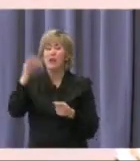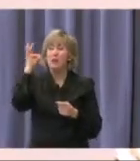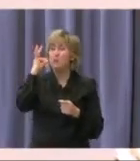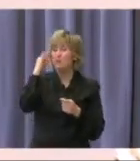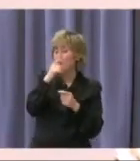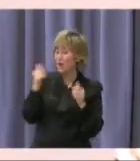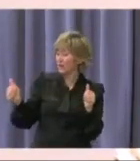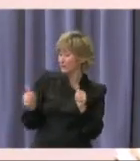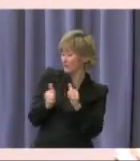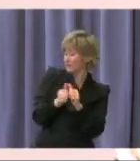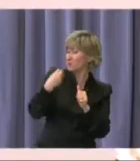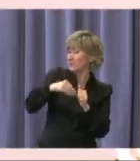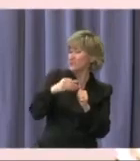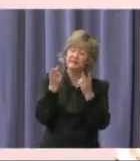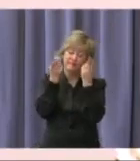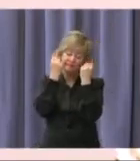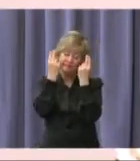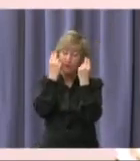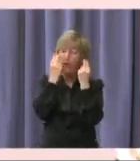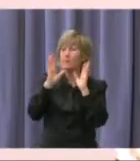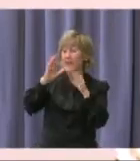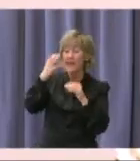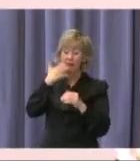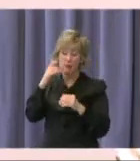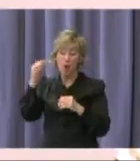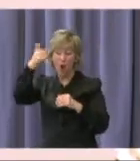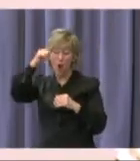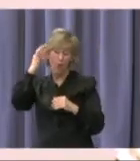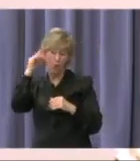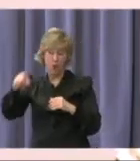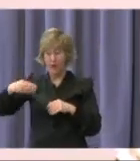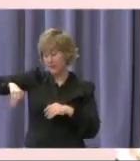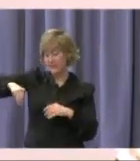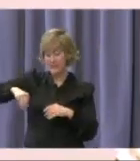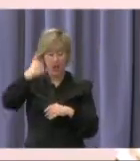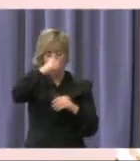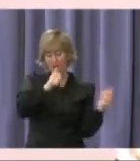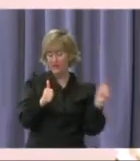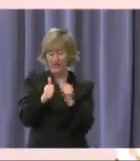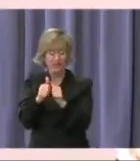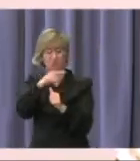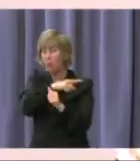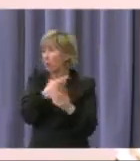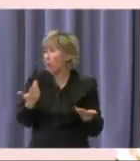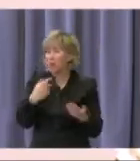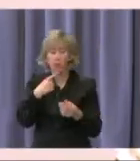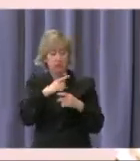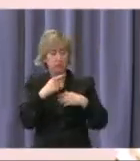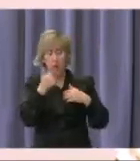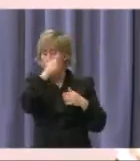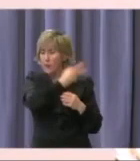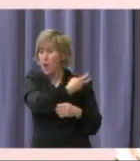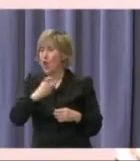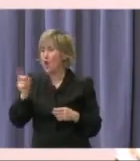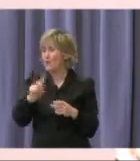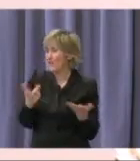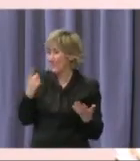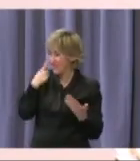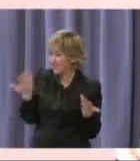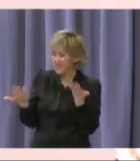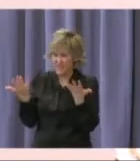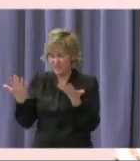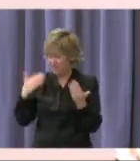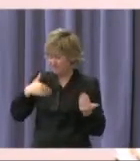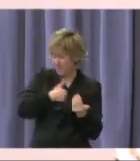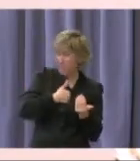para acompañar a la de la pareja lo hacemos las mujeres, entonces tenemos una etiqueta para eso. Pero si no existe el papel del